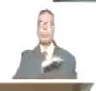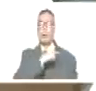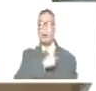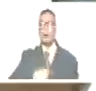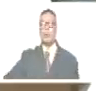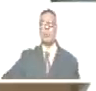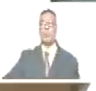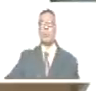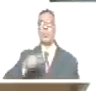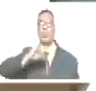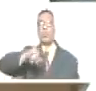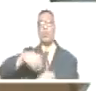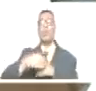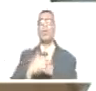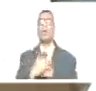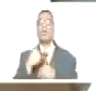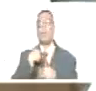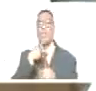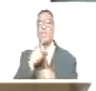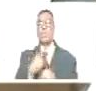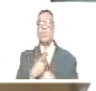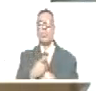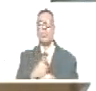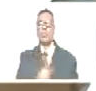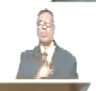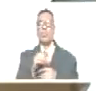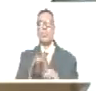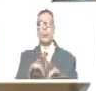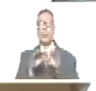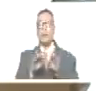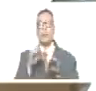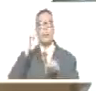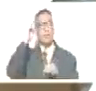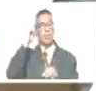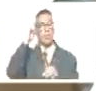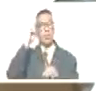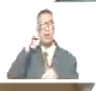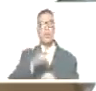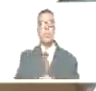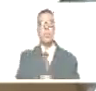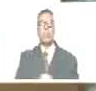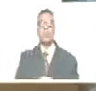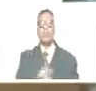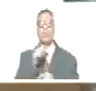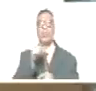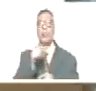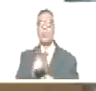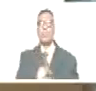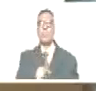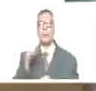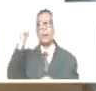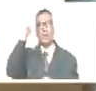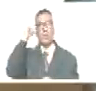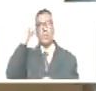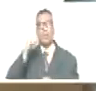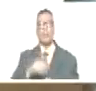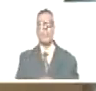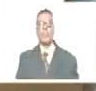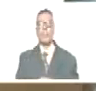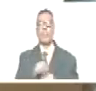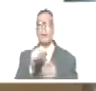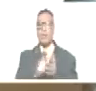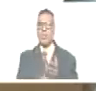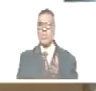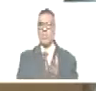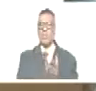Rodríguez hacía unas interesantes reflexiones a propósito de la operación de que había sido objeto